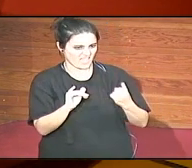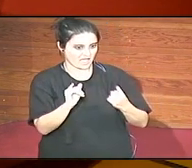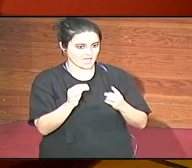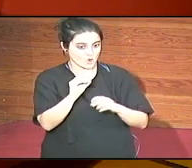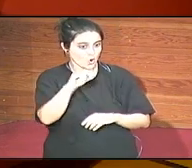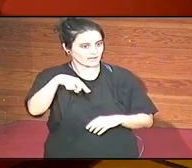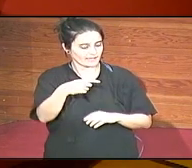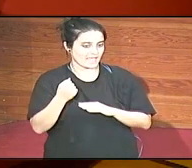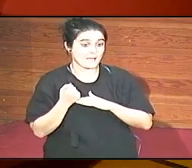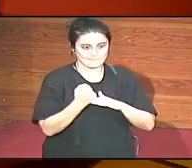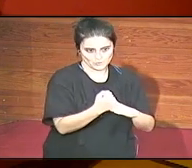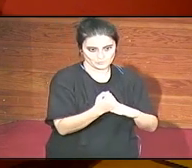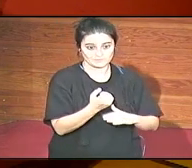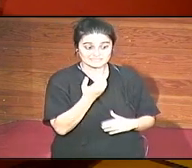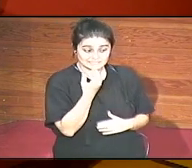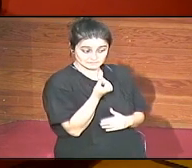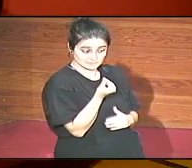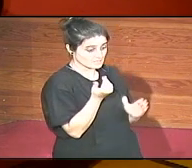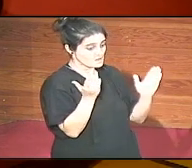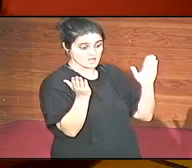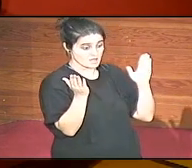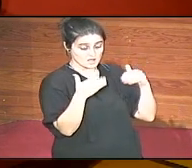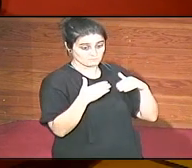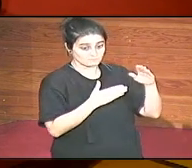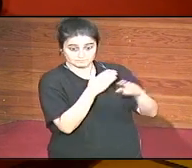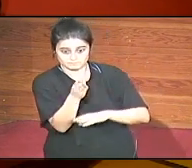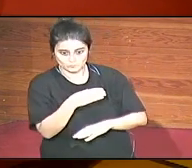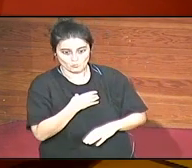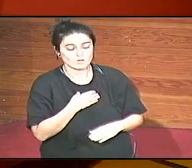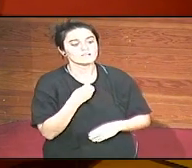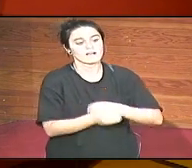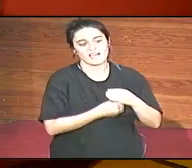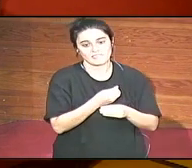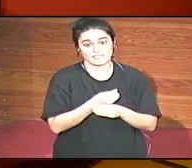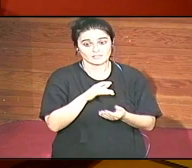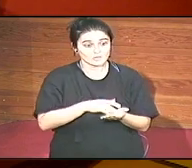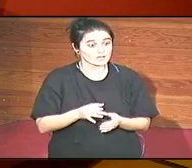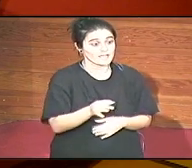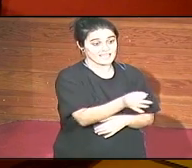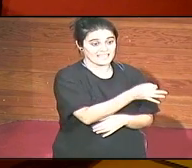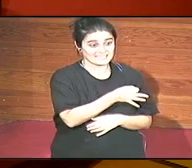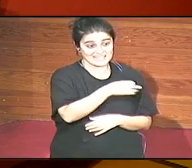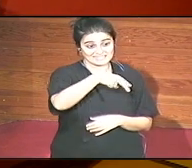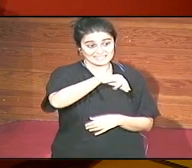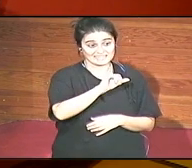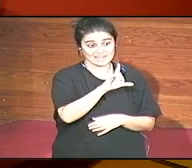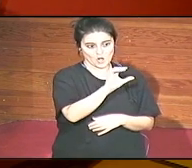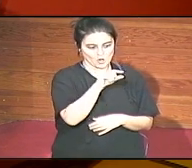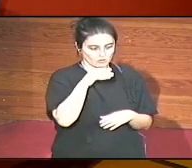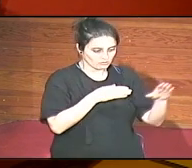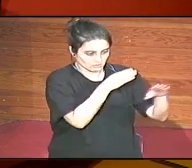ongs quien no tiene nada no puede irse tan lejos y lo que hace es irse a las islas que hay en el nilo para esconderse